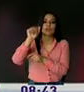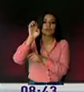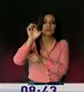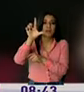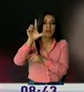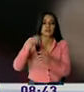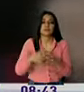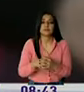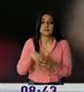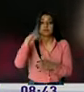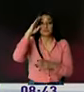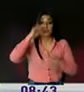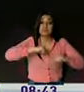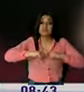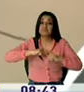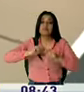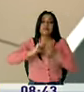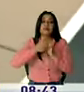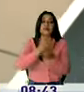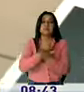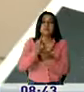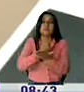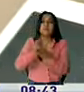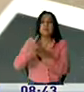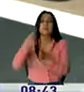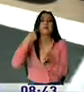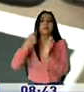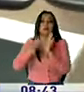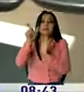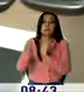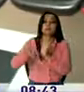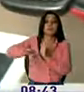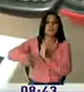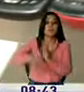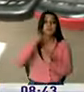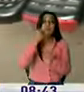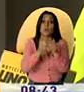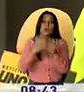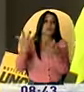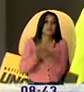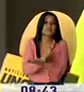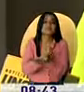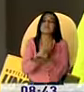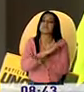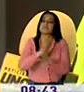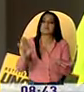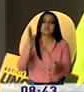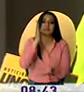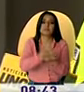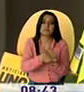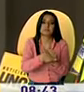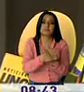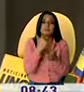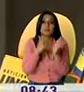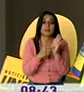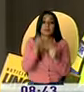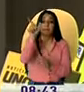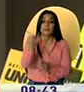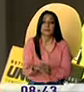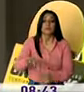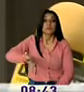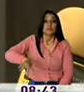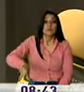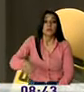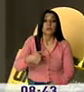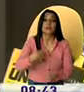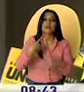se llevarán a cabo cada semana para disminuir el robo a personas y el robo de celulares. En cuanto al robo, el robo a personas, tenemos